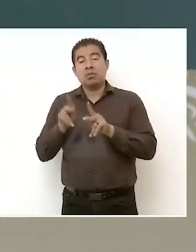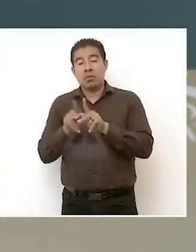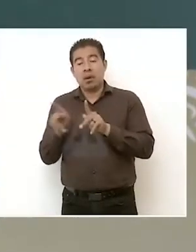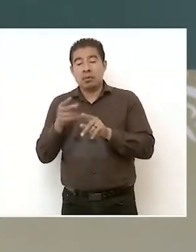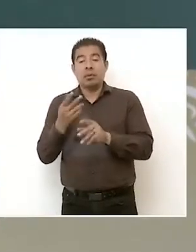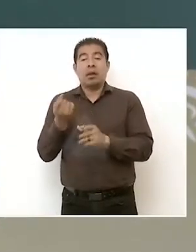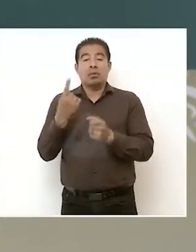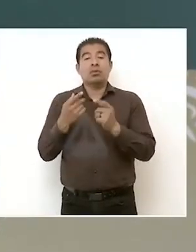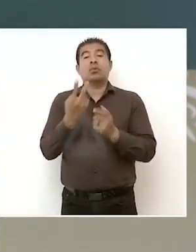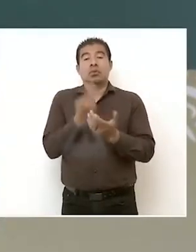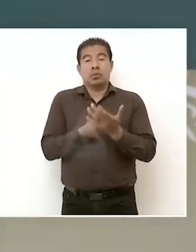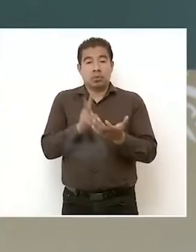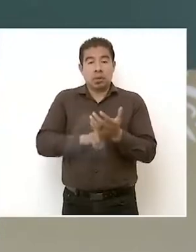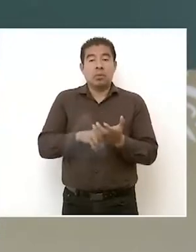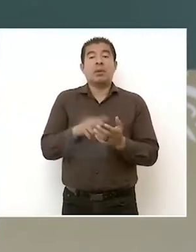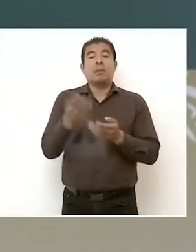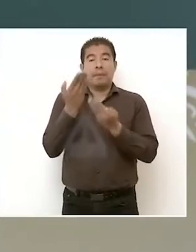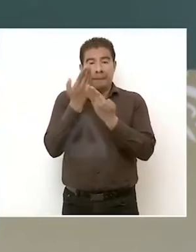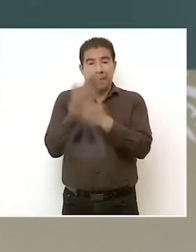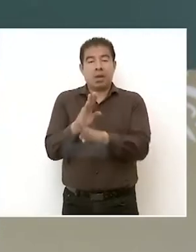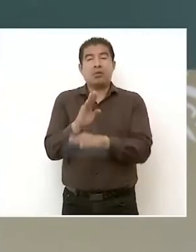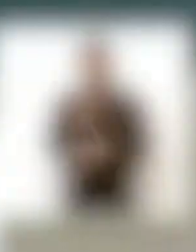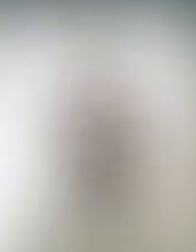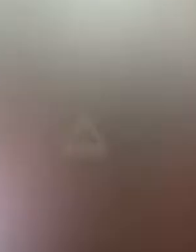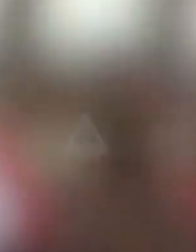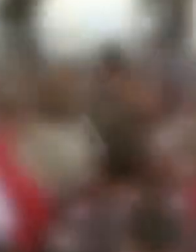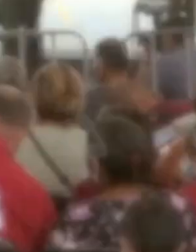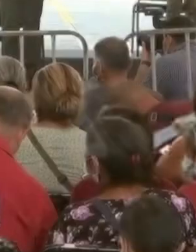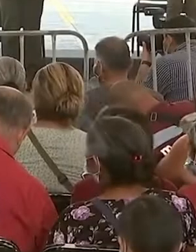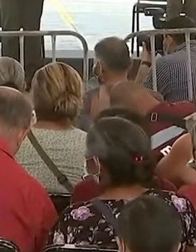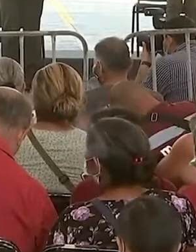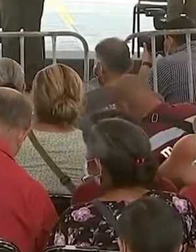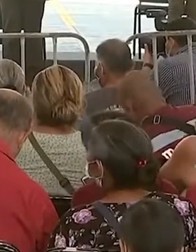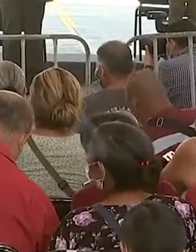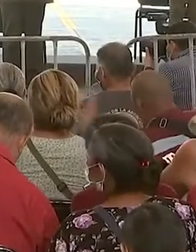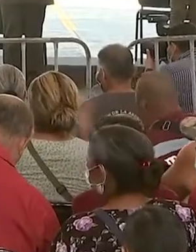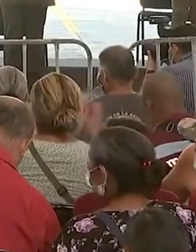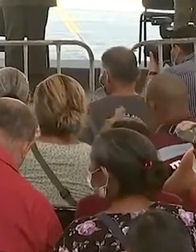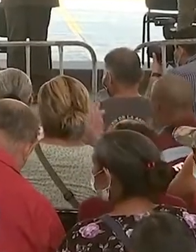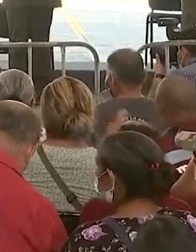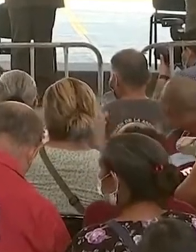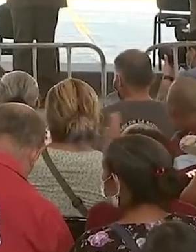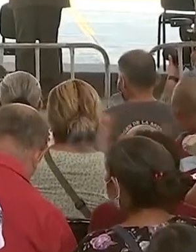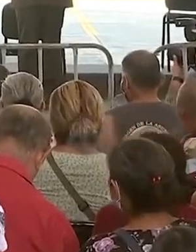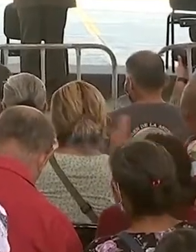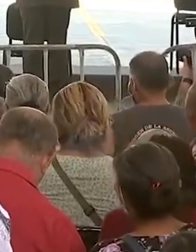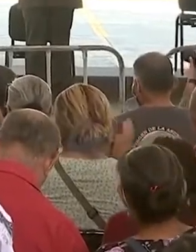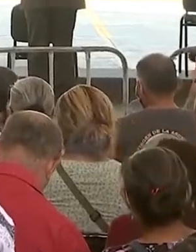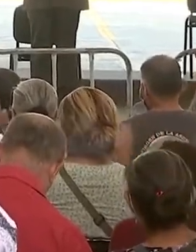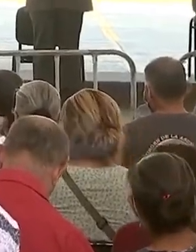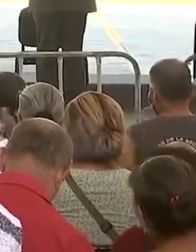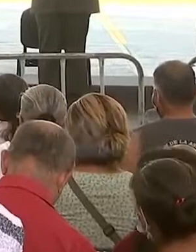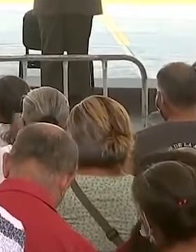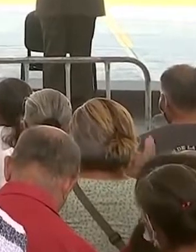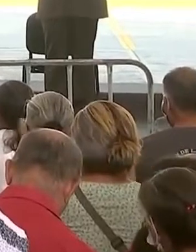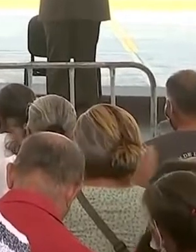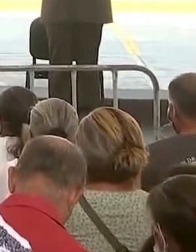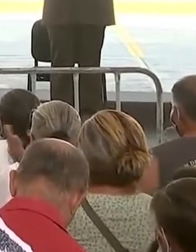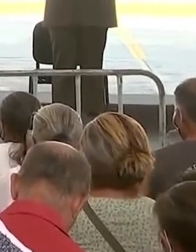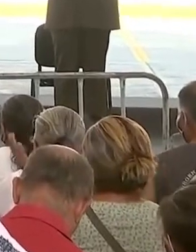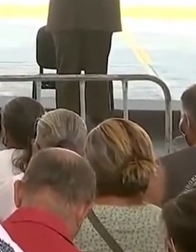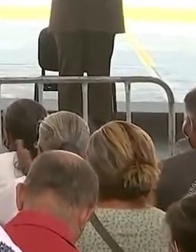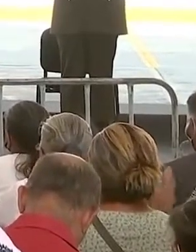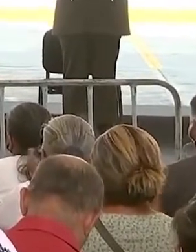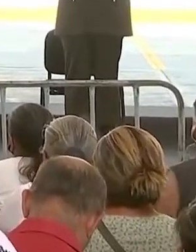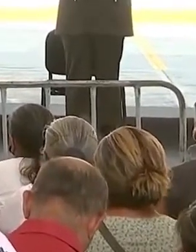hasta dos sucursales del Banco de Bienestar. Y así, en el mes de julio inauguró el presidente de México las